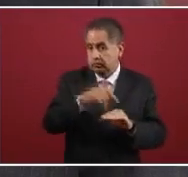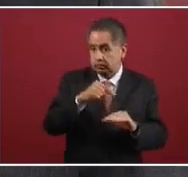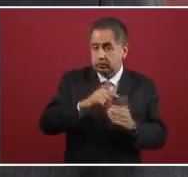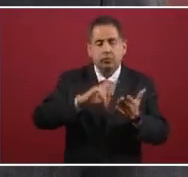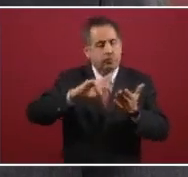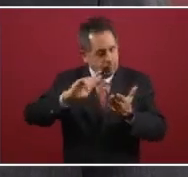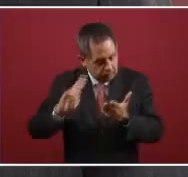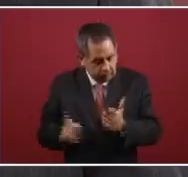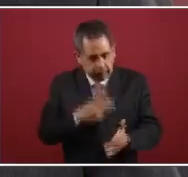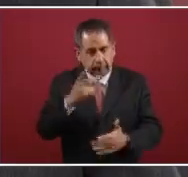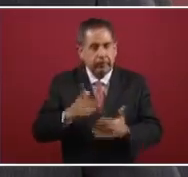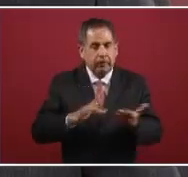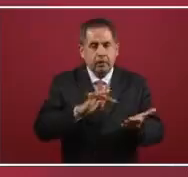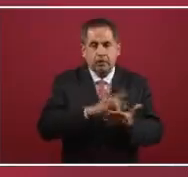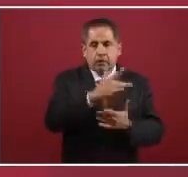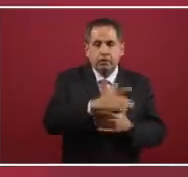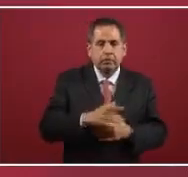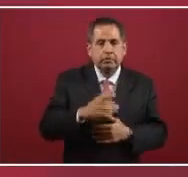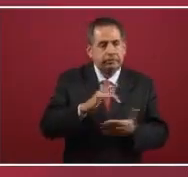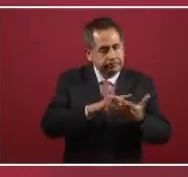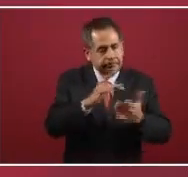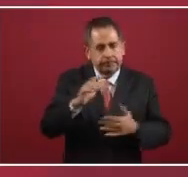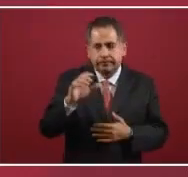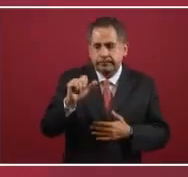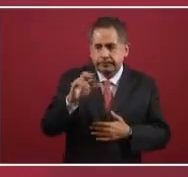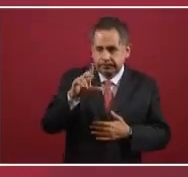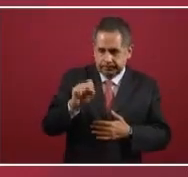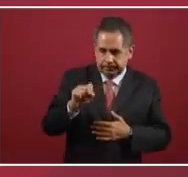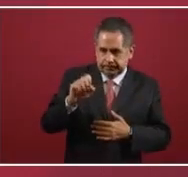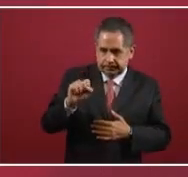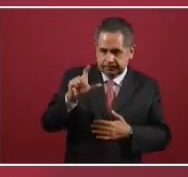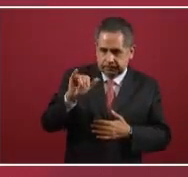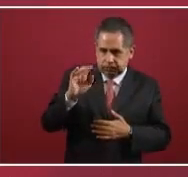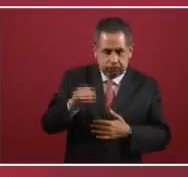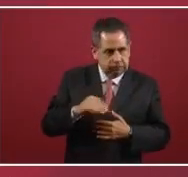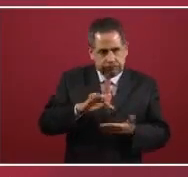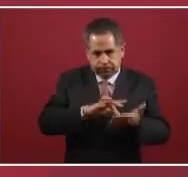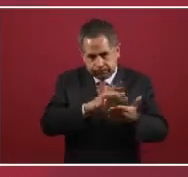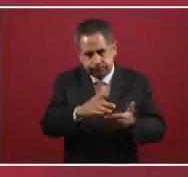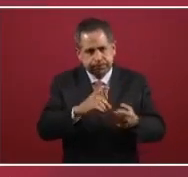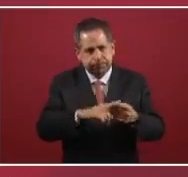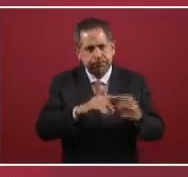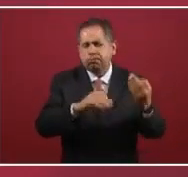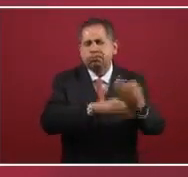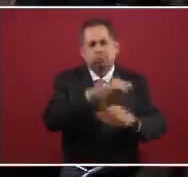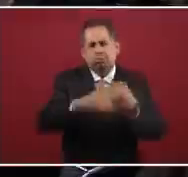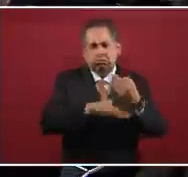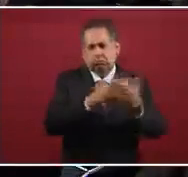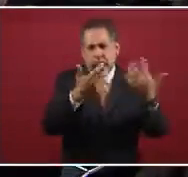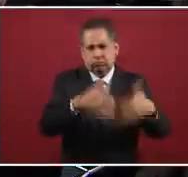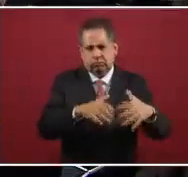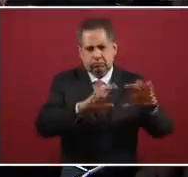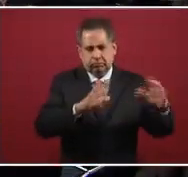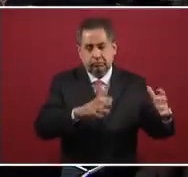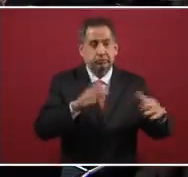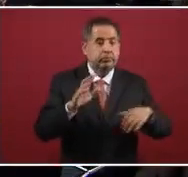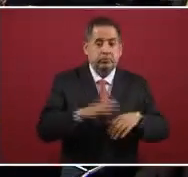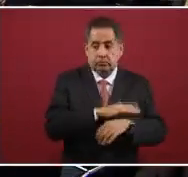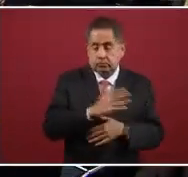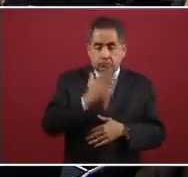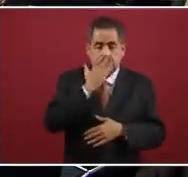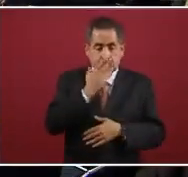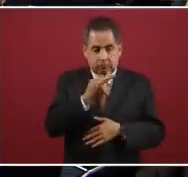Volver a agradecerle a Carlos Slim, a todas las empresas, porque fue un